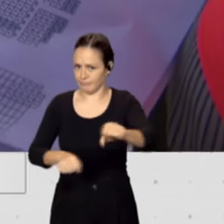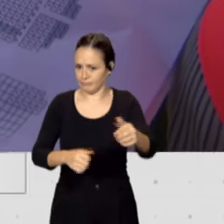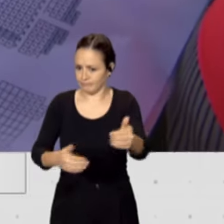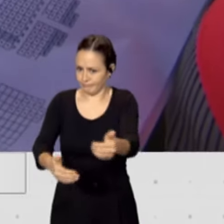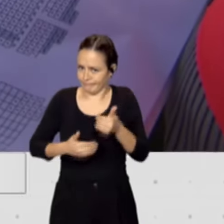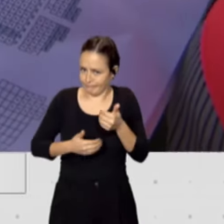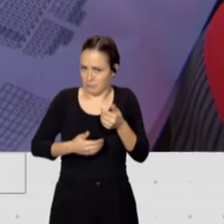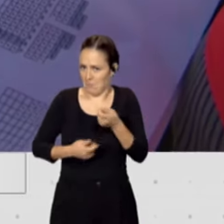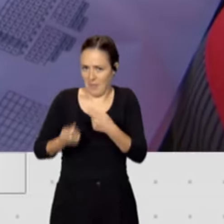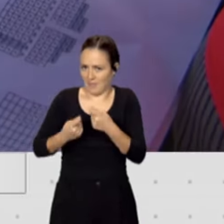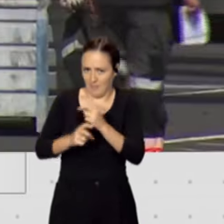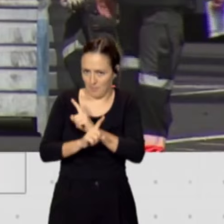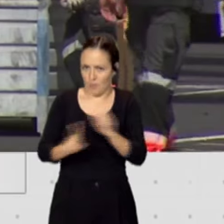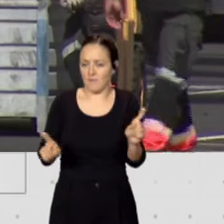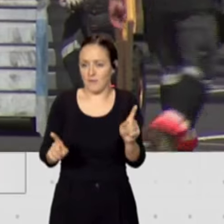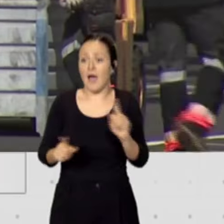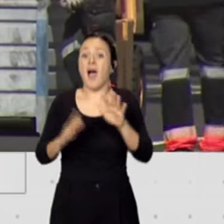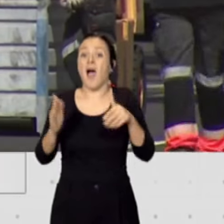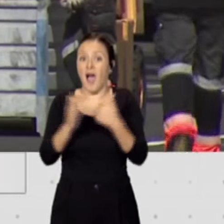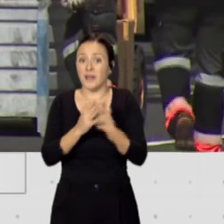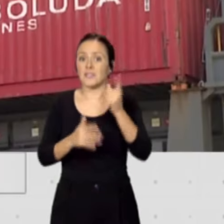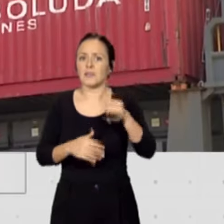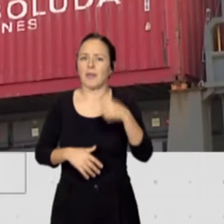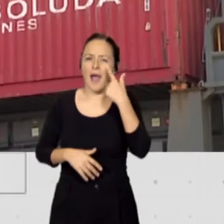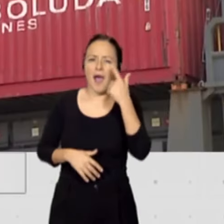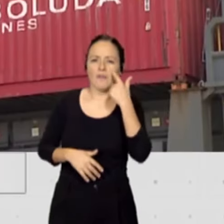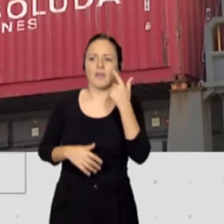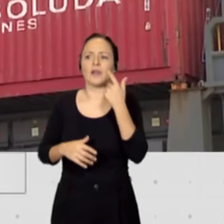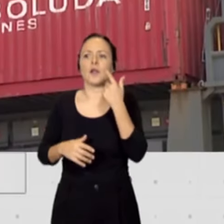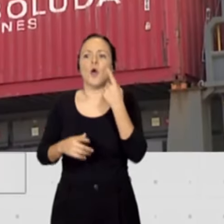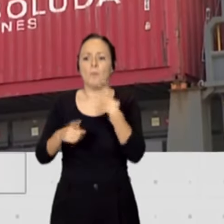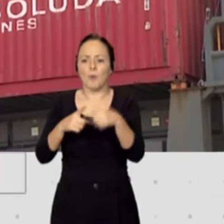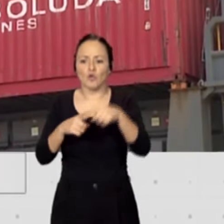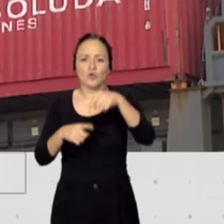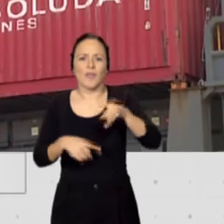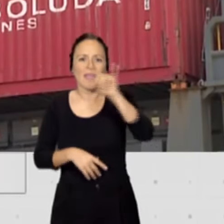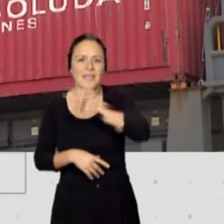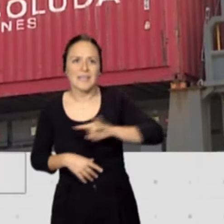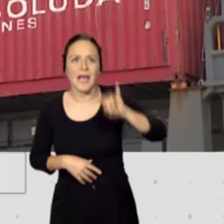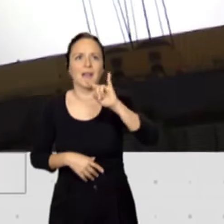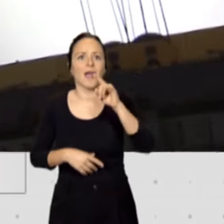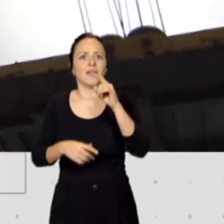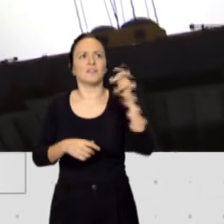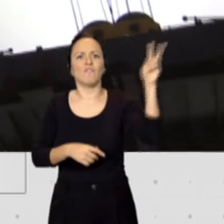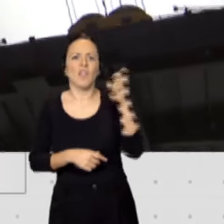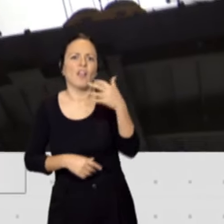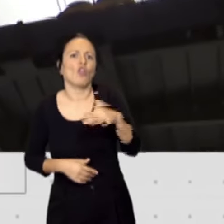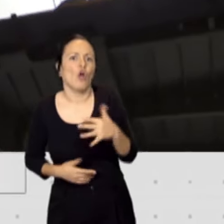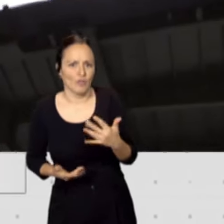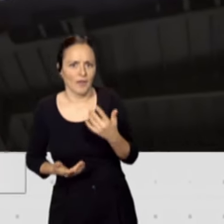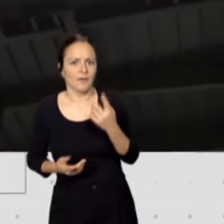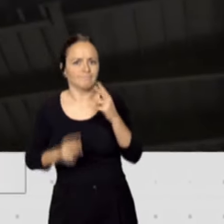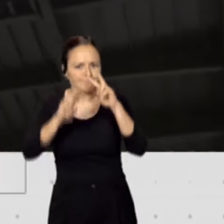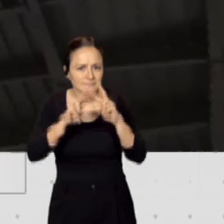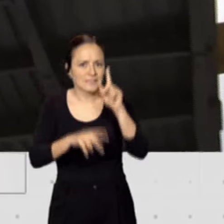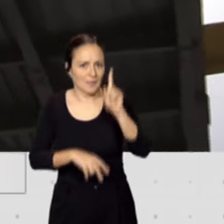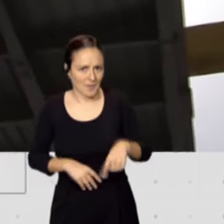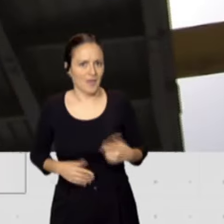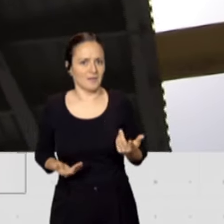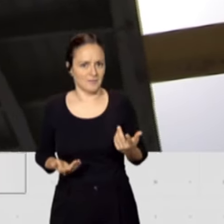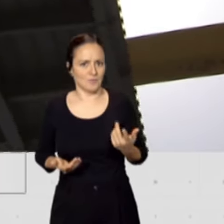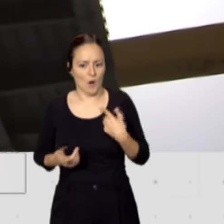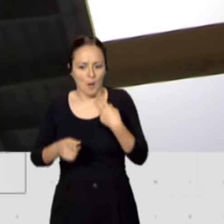incluso también hacemos inspecciones de trazabilidad de producto de aquí de Canarias para que el consumidor sepa que realmente De dónde viene y Qué productos se le